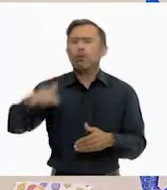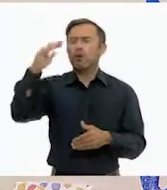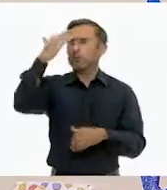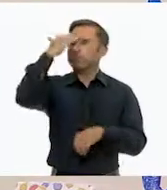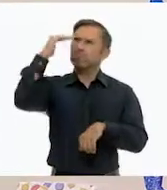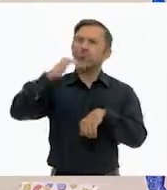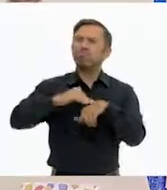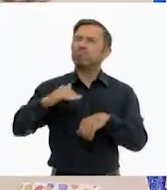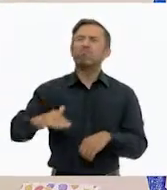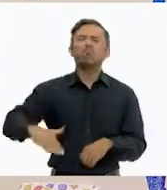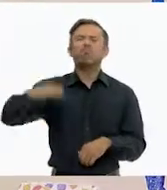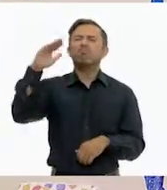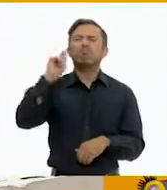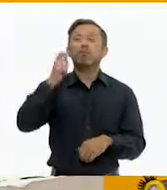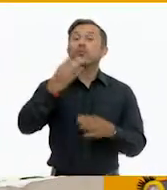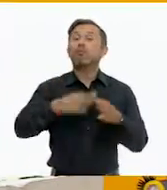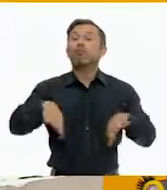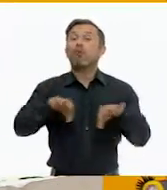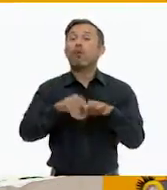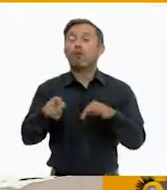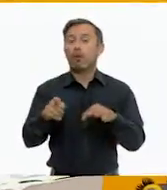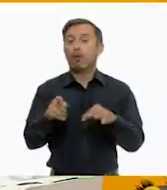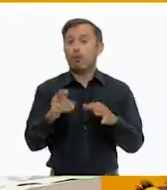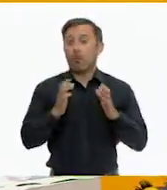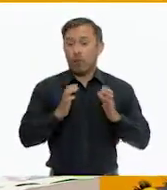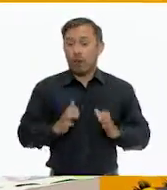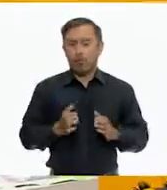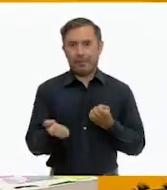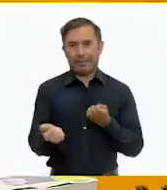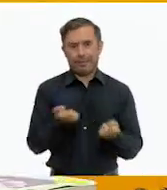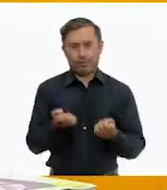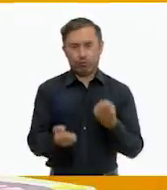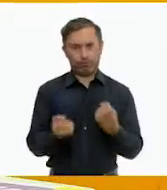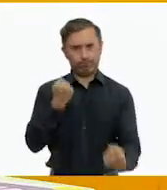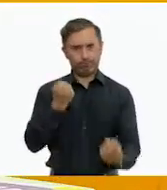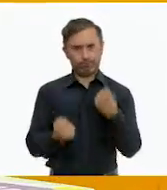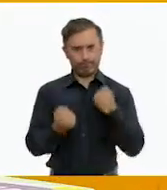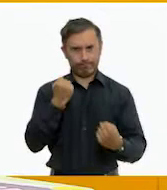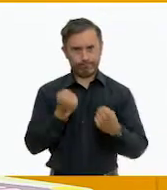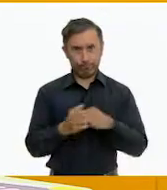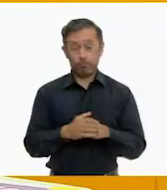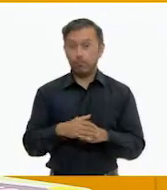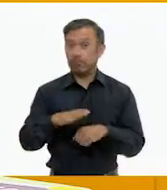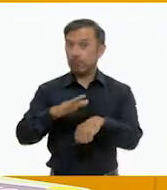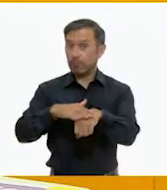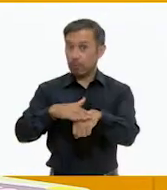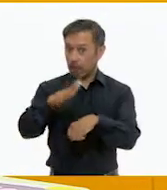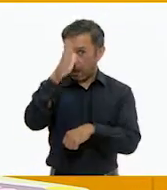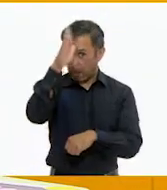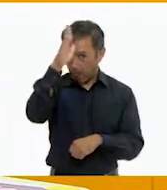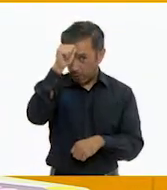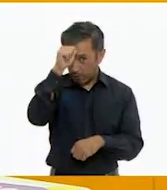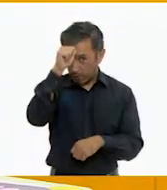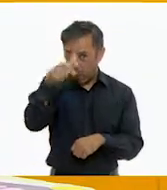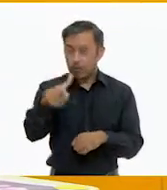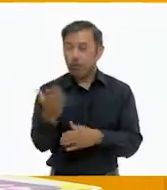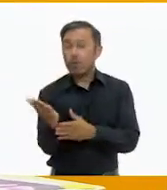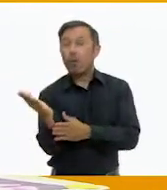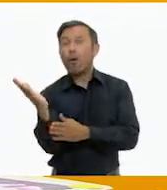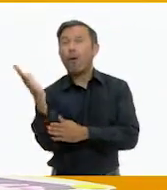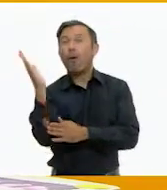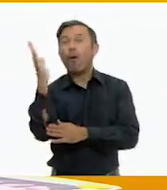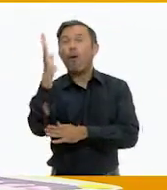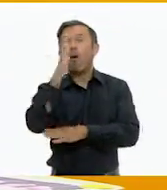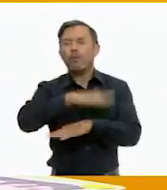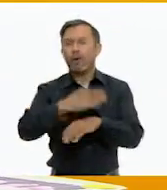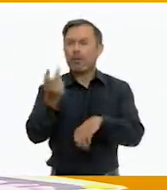actividad física. Recordemos que durante todo el día y todos los